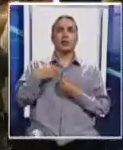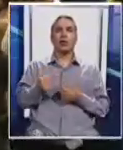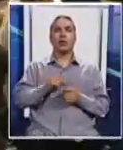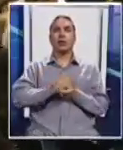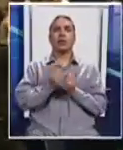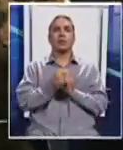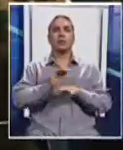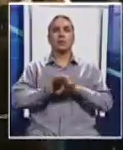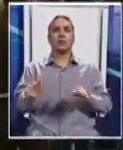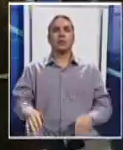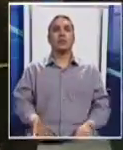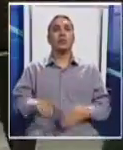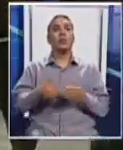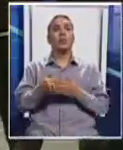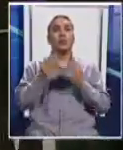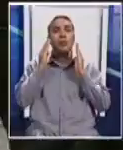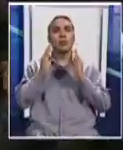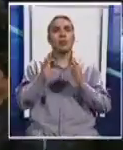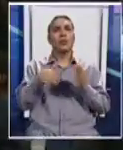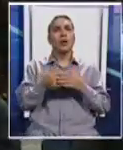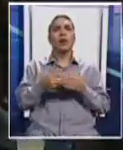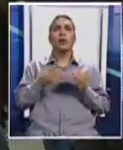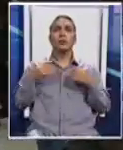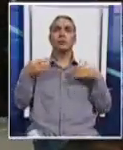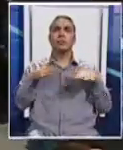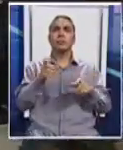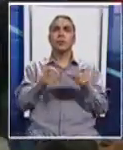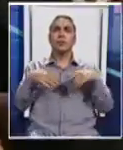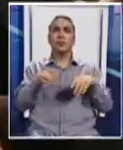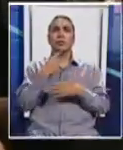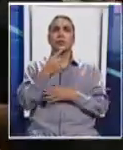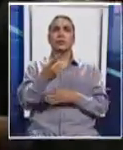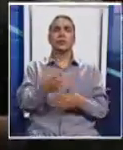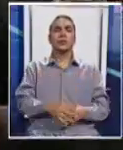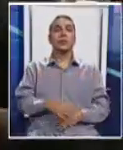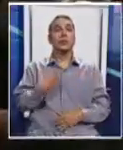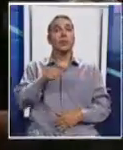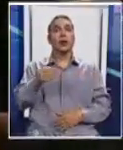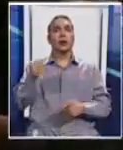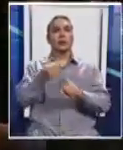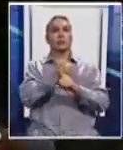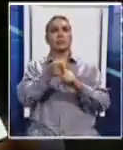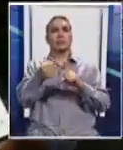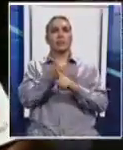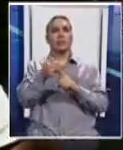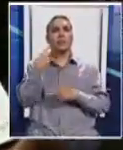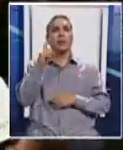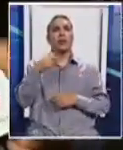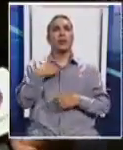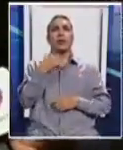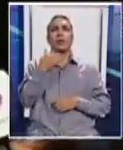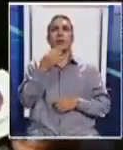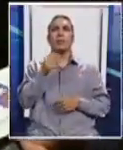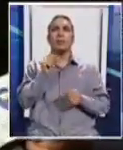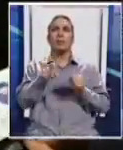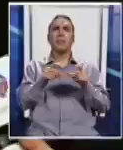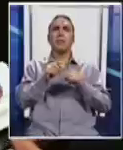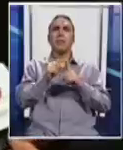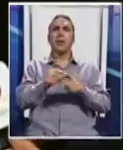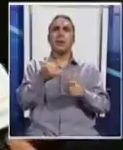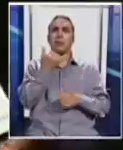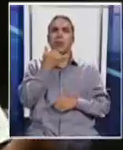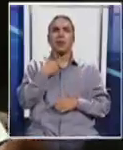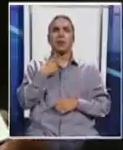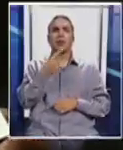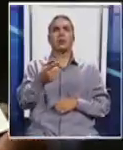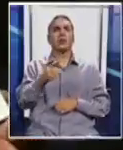Ante las concentraciones convocadas al término de la jornada electoral, dijo: si es para violencia, para esgrimir pruebas falsas de un supuesto fraude, para no